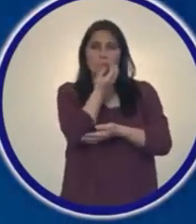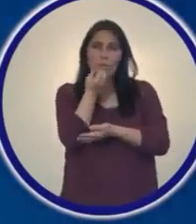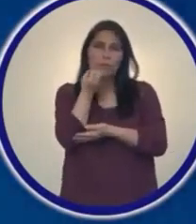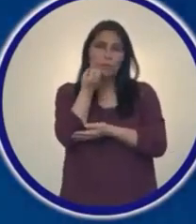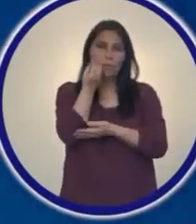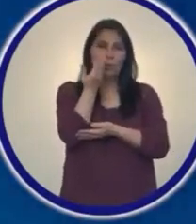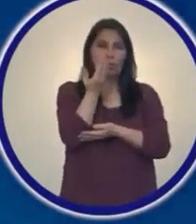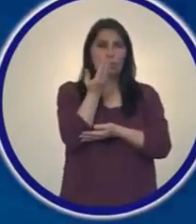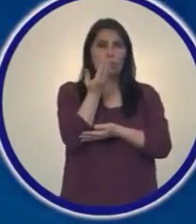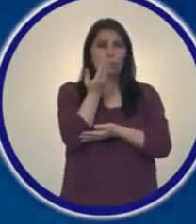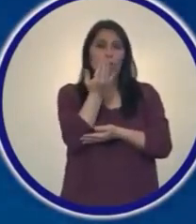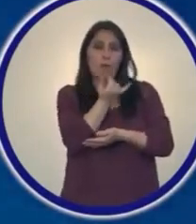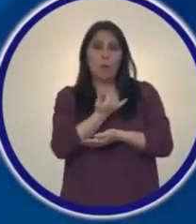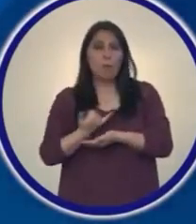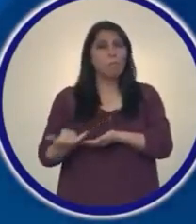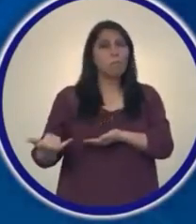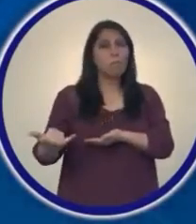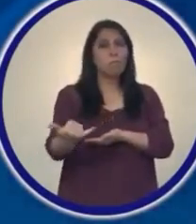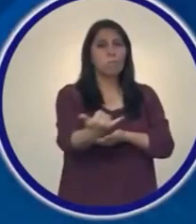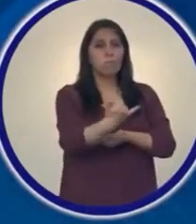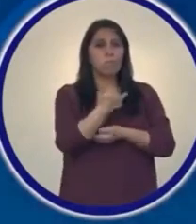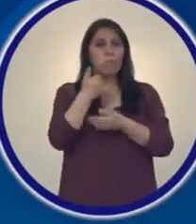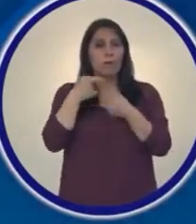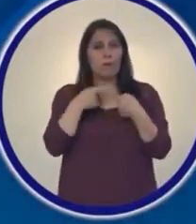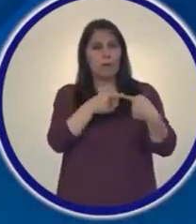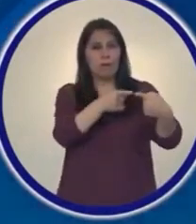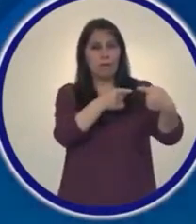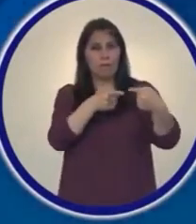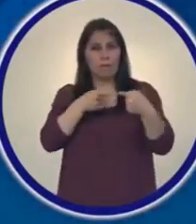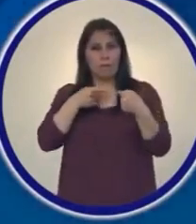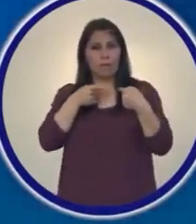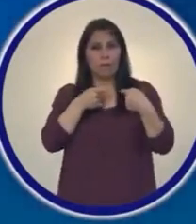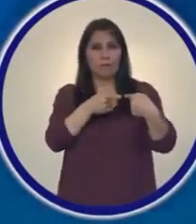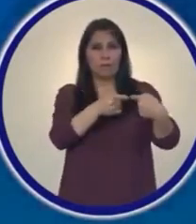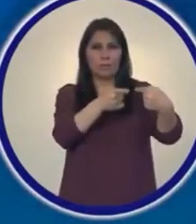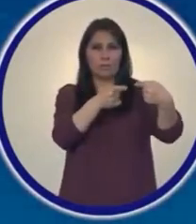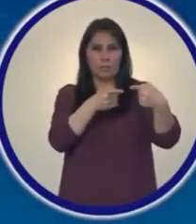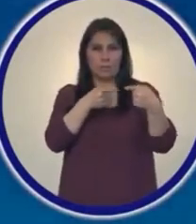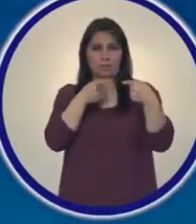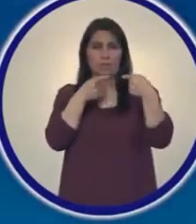celebramos glores donde hay